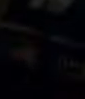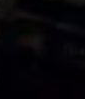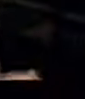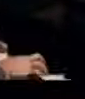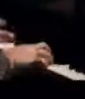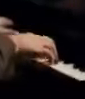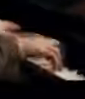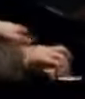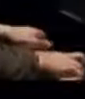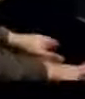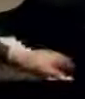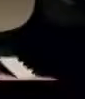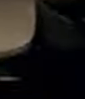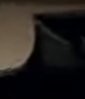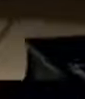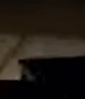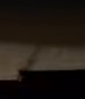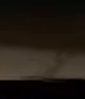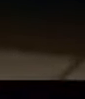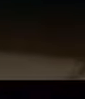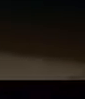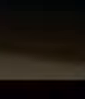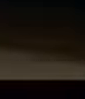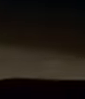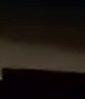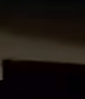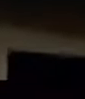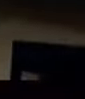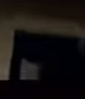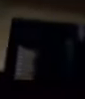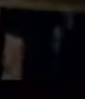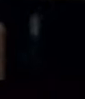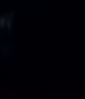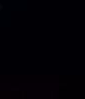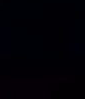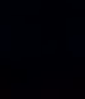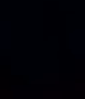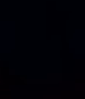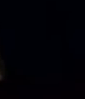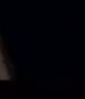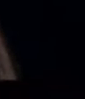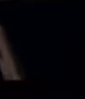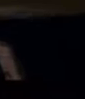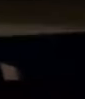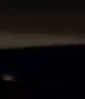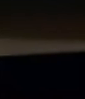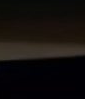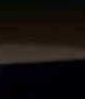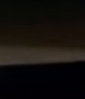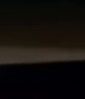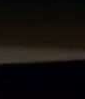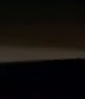La espera ha llegado a este tiempo, tentando a sus pies la piedad.